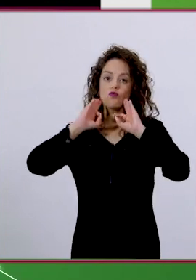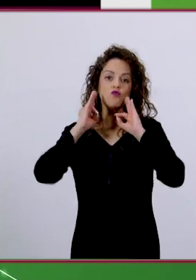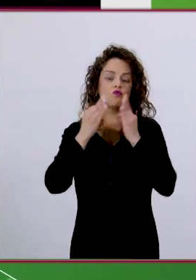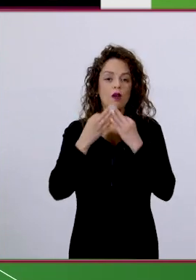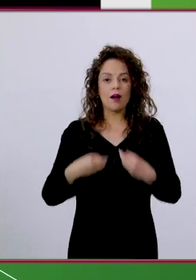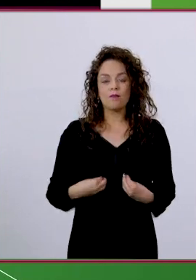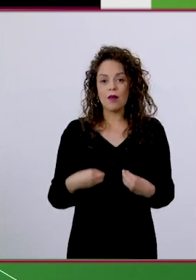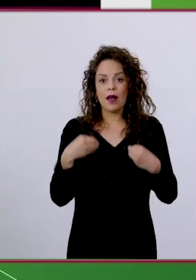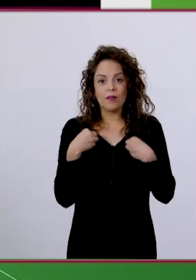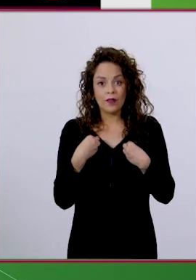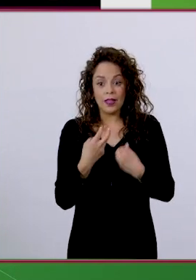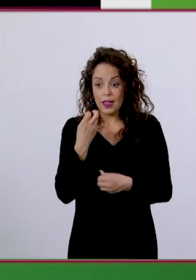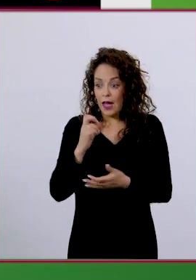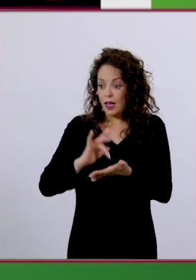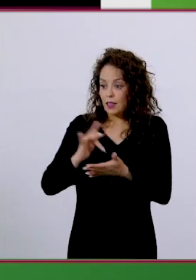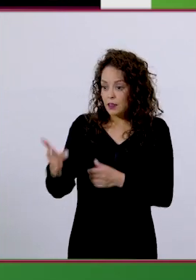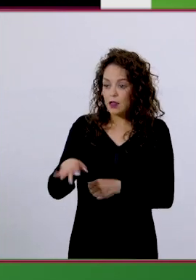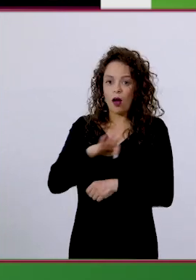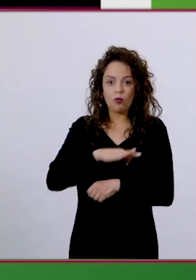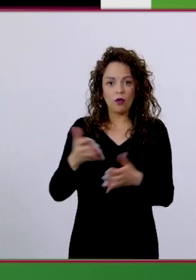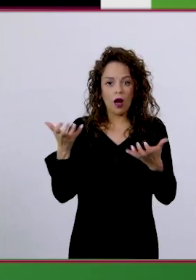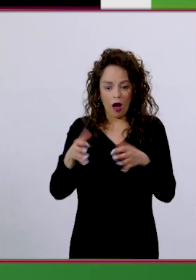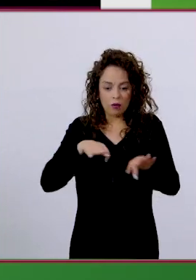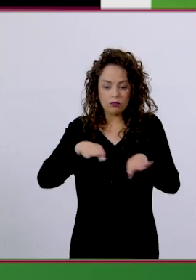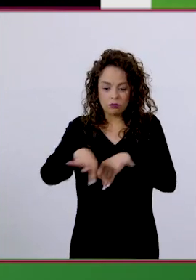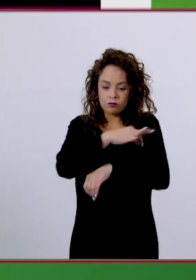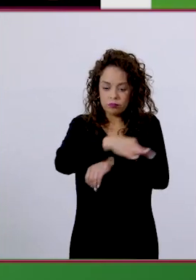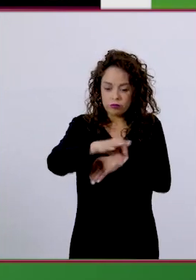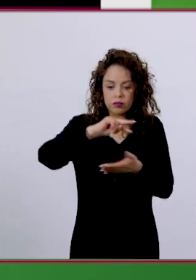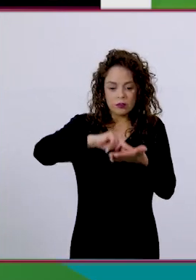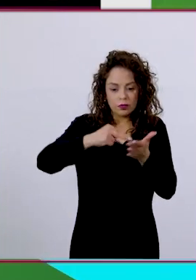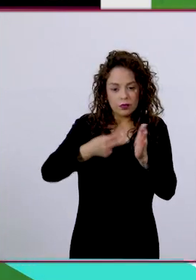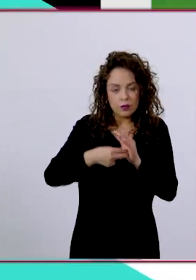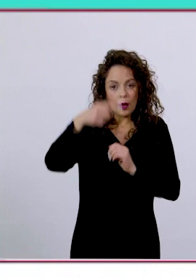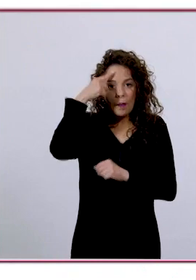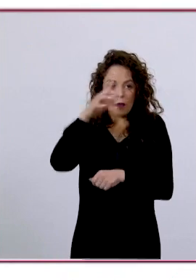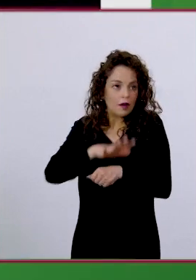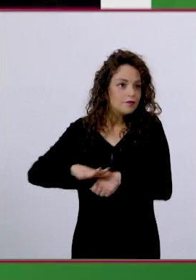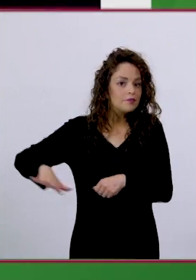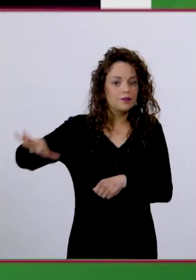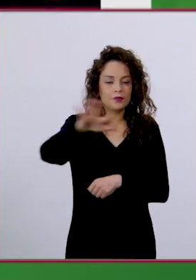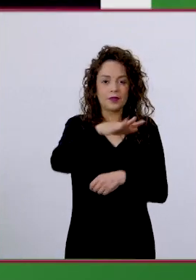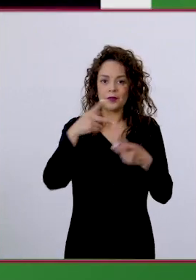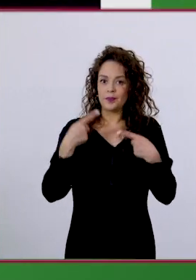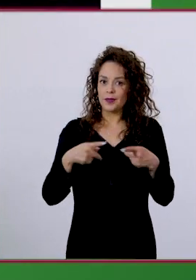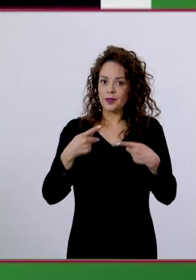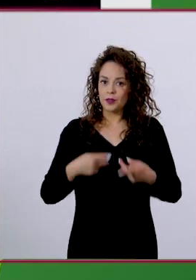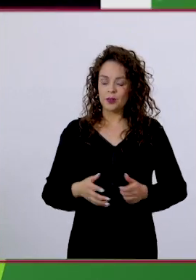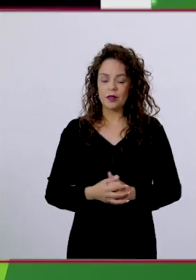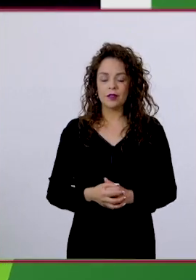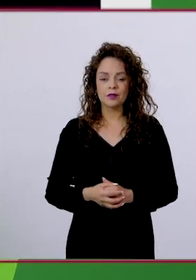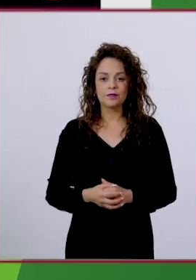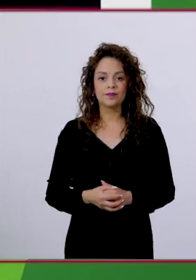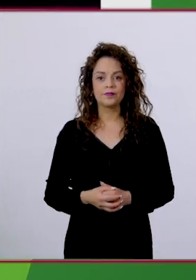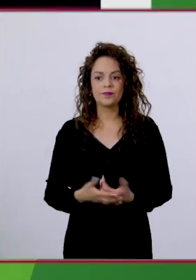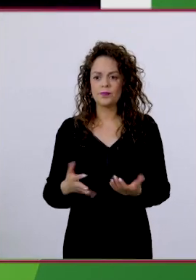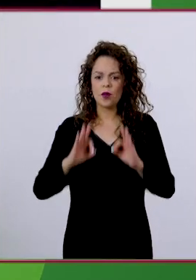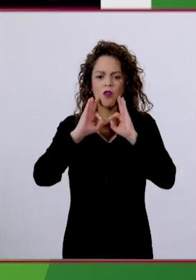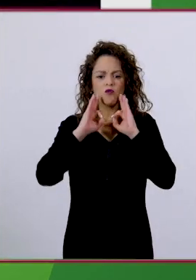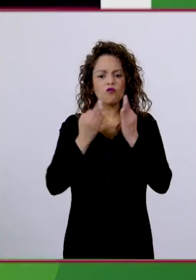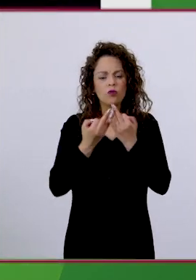para realmente trabajar para quien es la arquitectura, ¿no? Para las demás personas. Apostamos por formas de